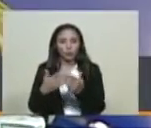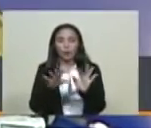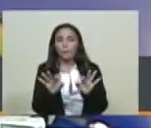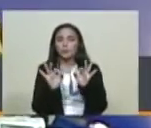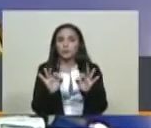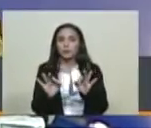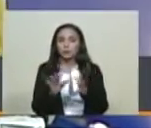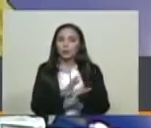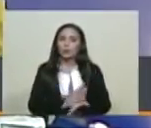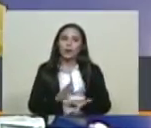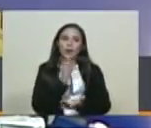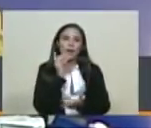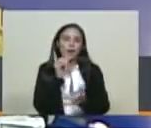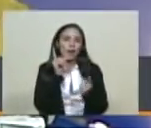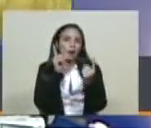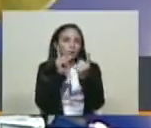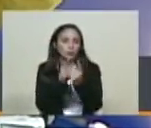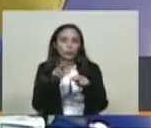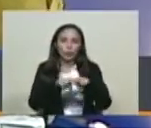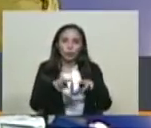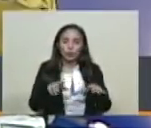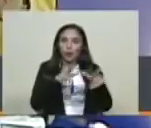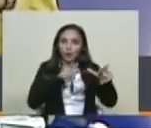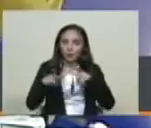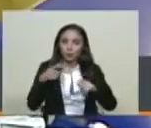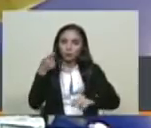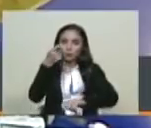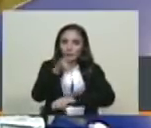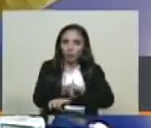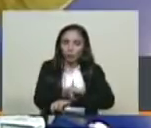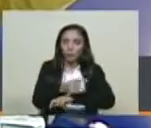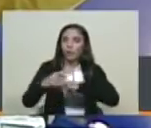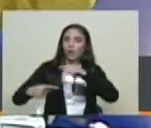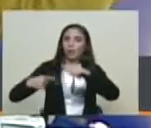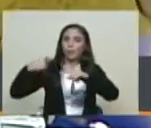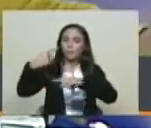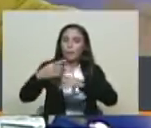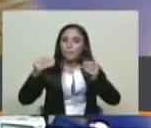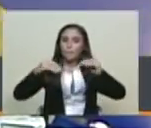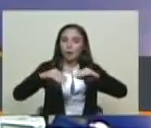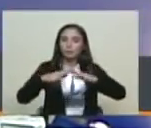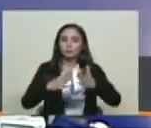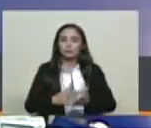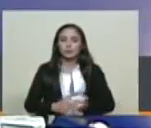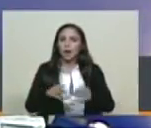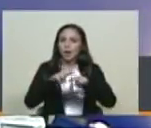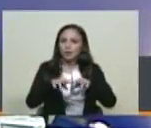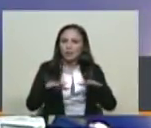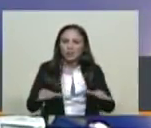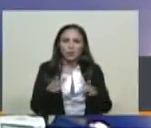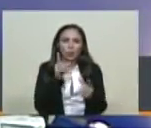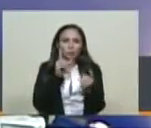de pediatría. Y termina pediatría, se debe especializar en una subespecialización de los niños y niñas.